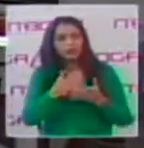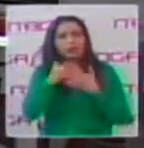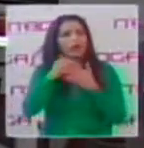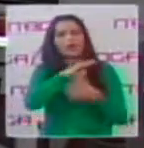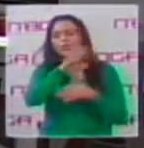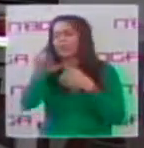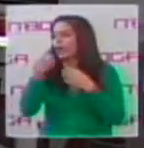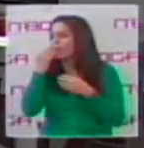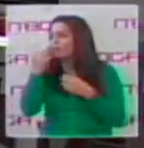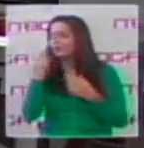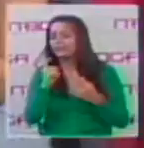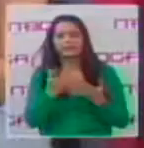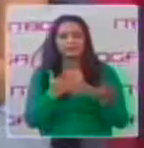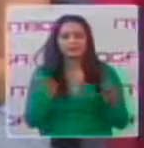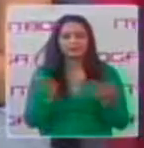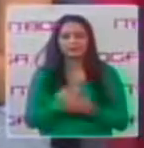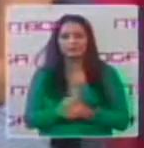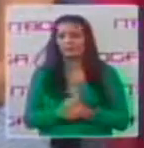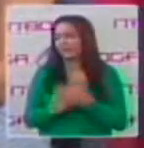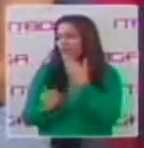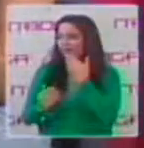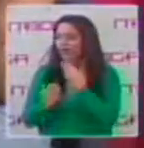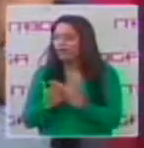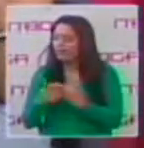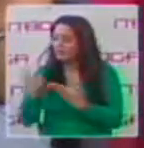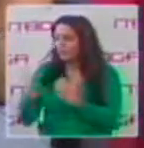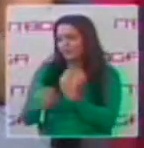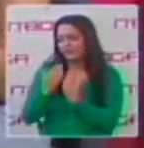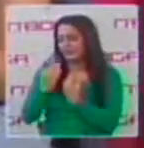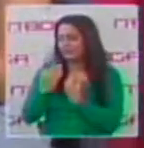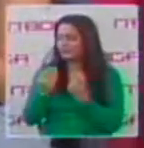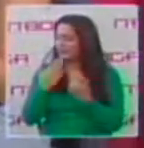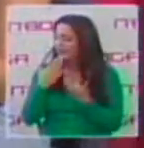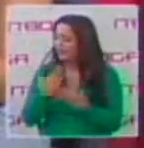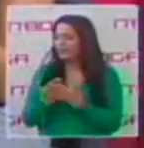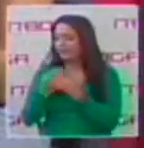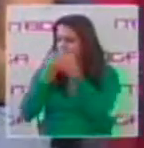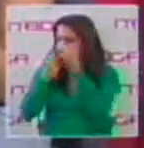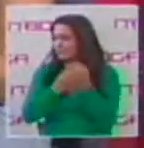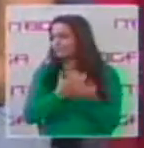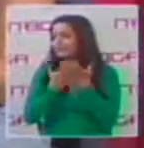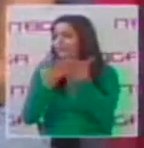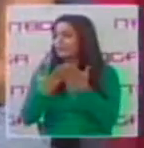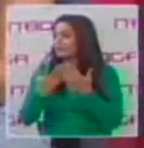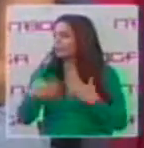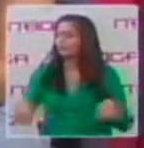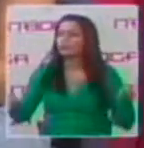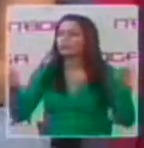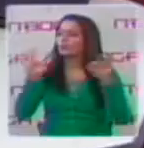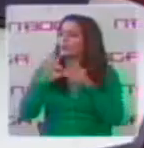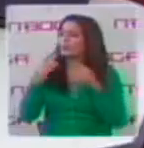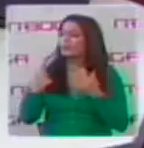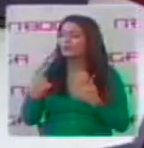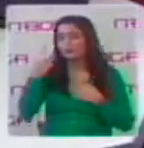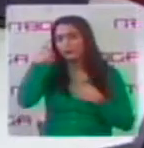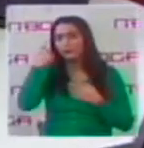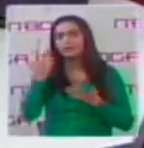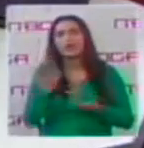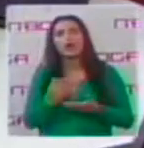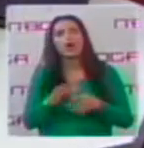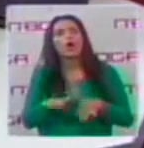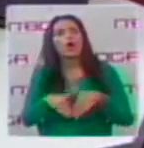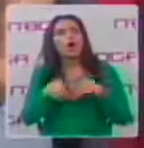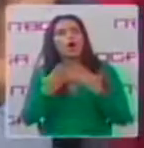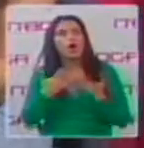Banco de Alimentos, ¿no? Bueno, muchísimas gracias a ti por la invitación y por este espacio que nos das, porque para nosotros es súper importante, porque nos ayuda a